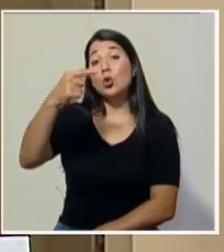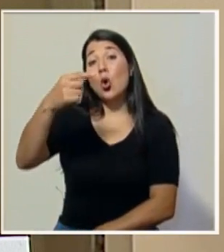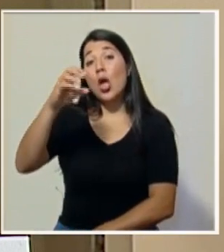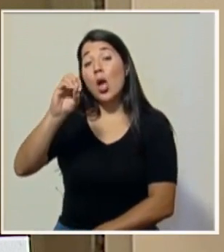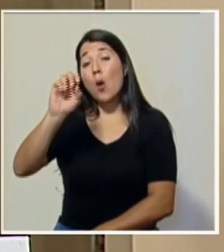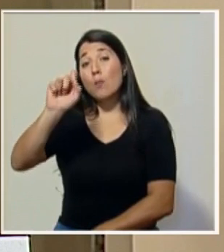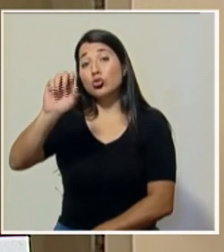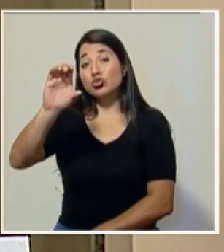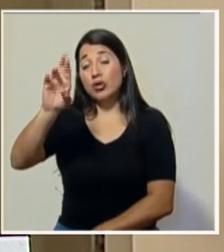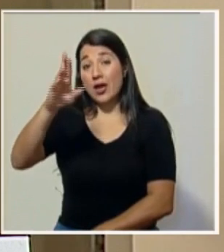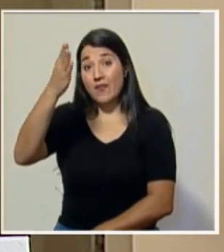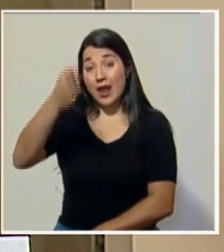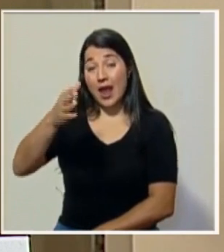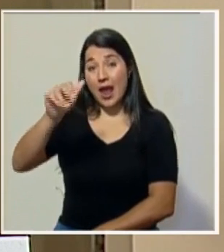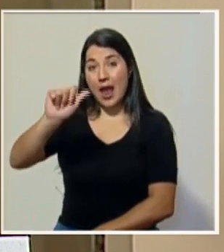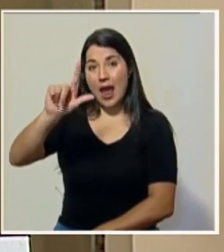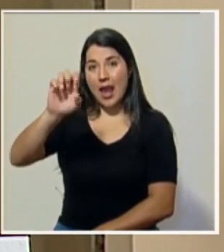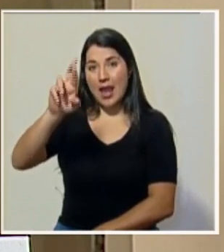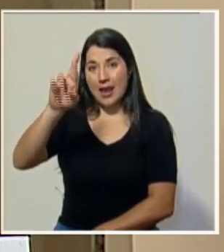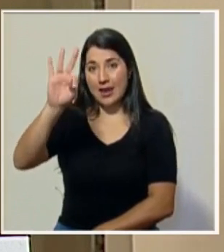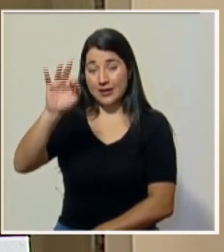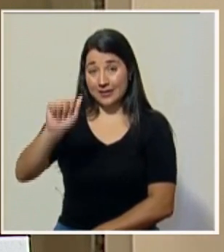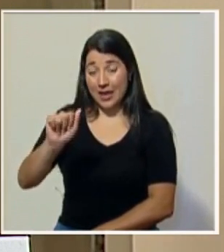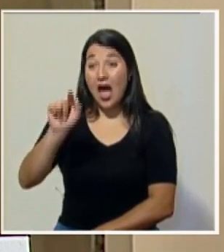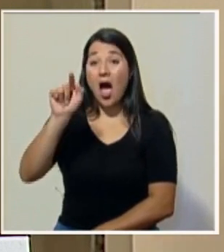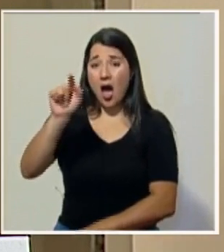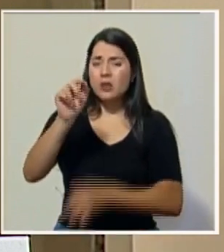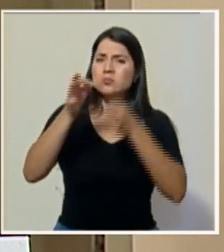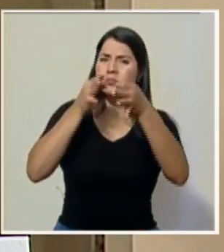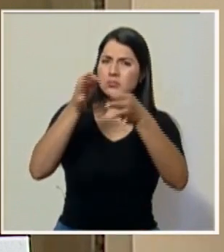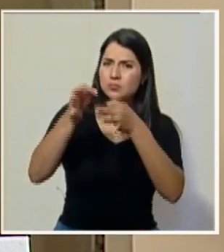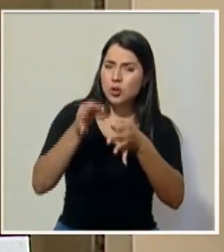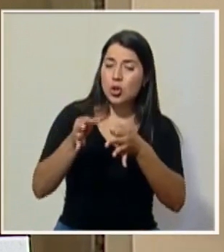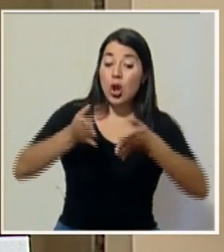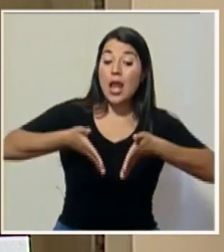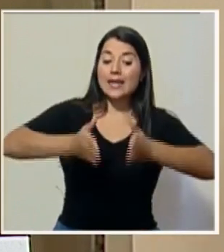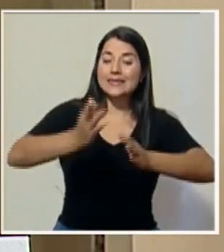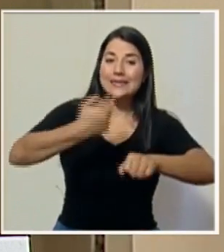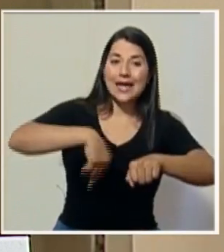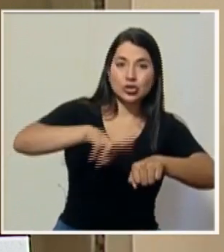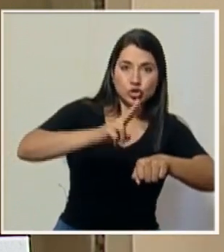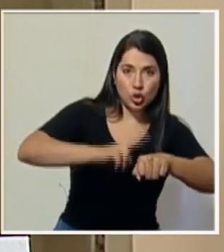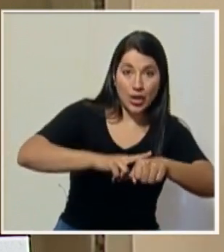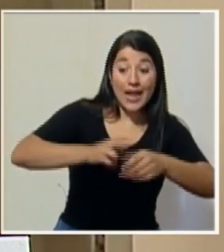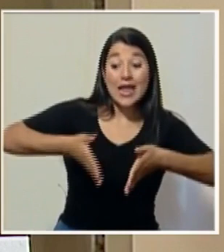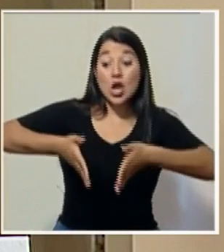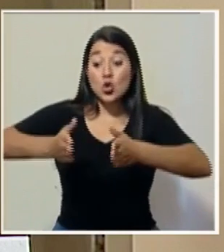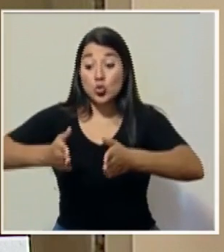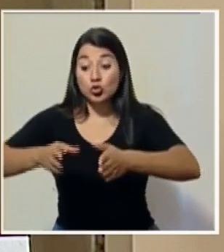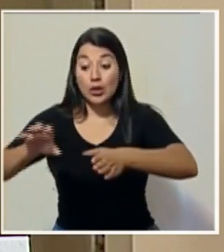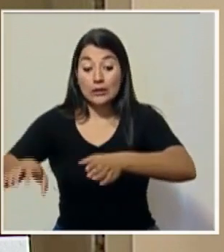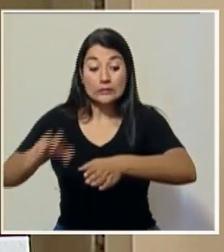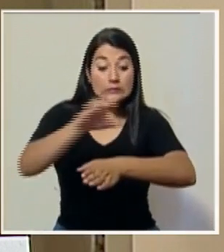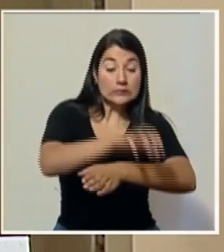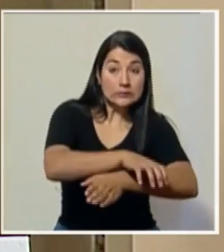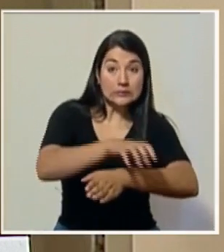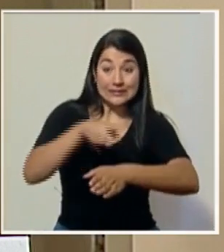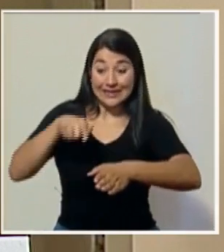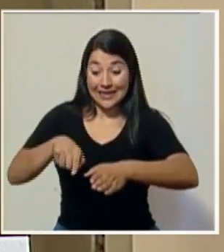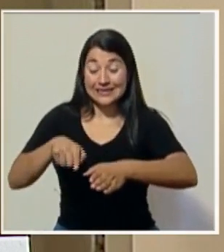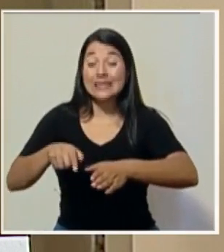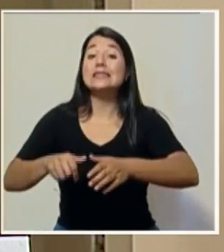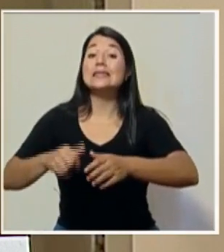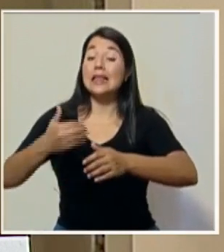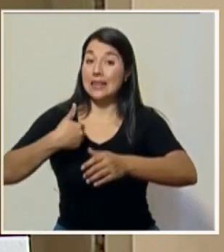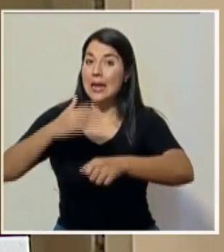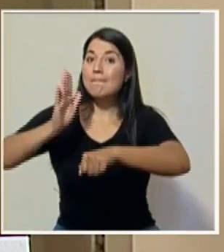presidencia.go.cr/alertas, con las rutas nacionales e intercantonales que están permitidas, de modo tal que vamos a